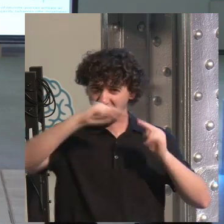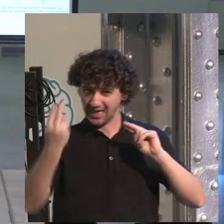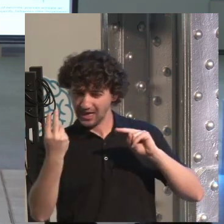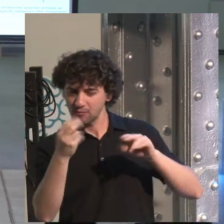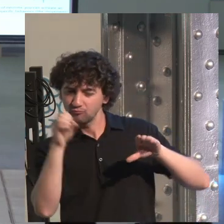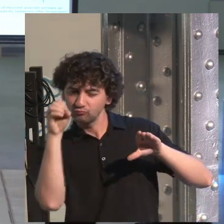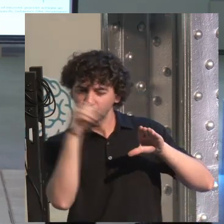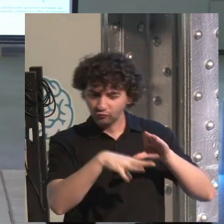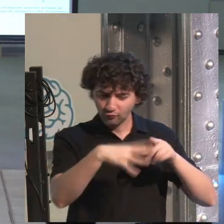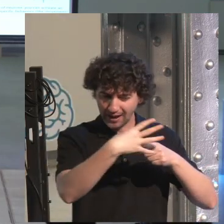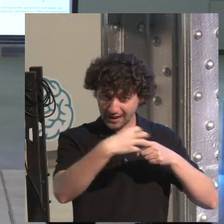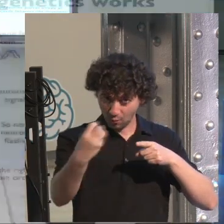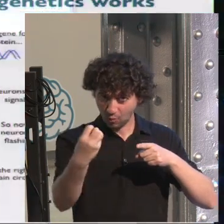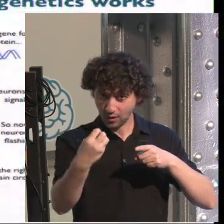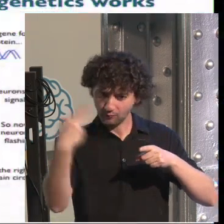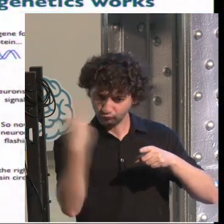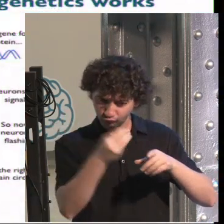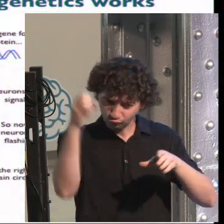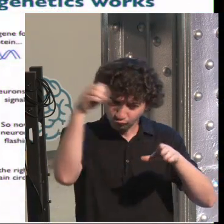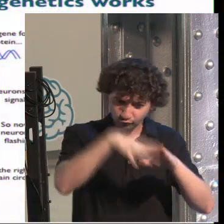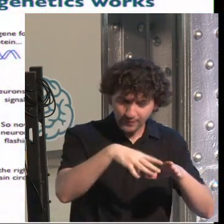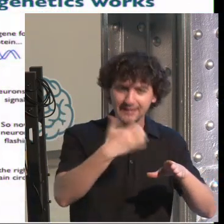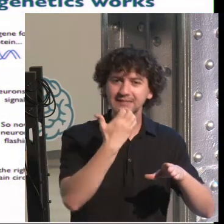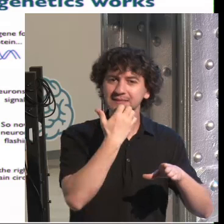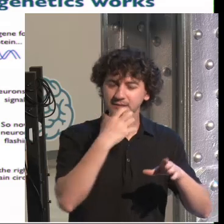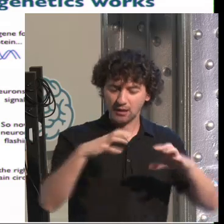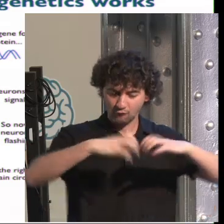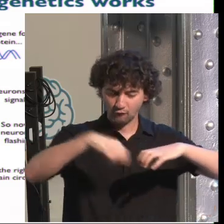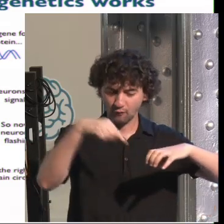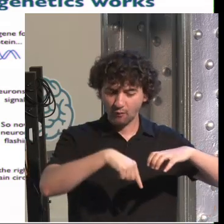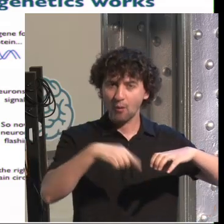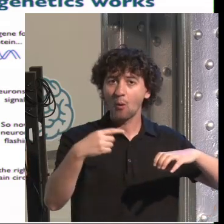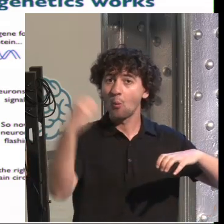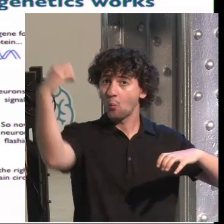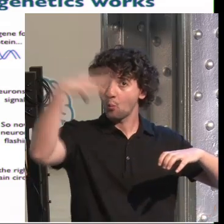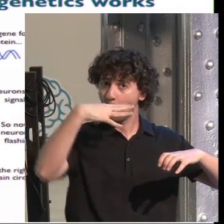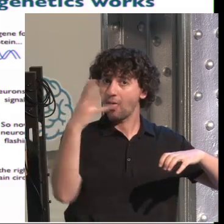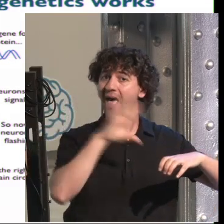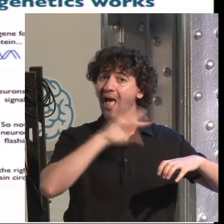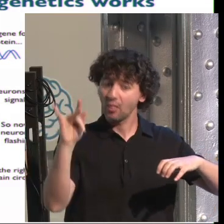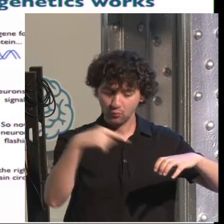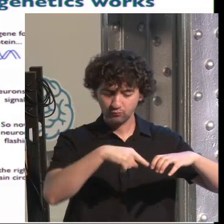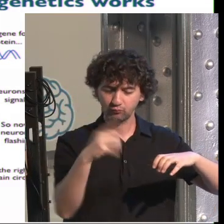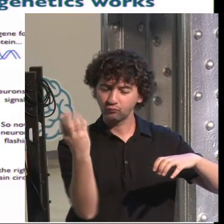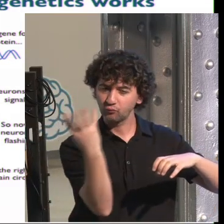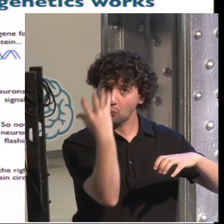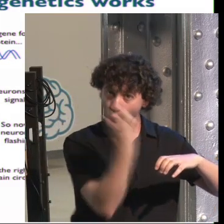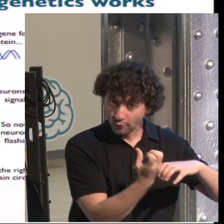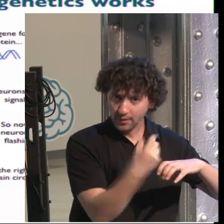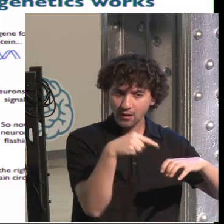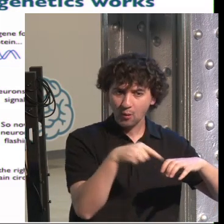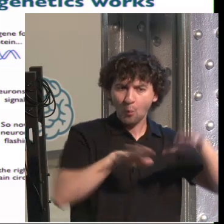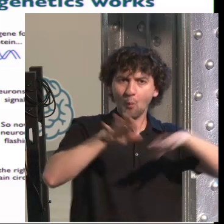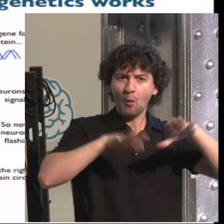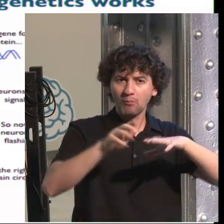en ciertas neuronas, cuando estas neuronas son expuestas a la luz azul, entonces se activarían y podrías de una